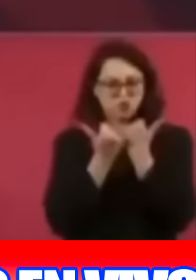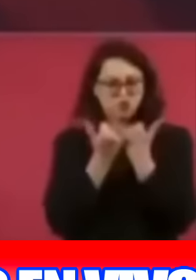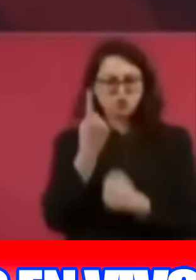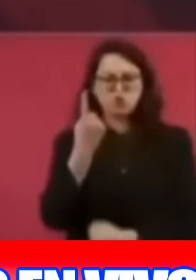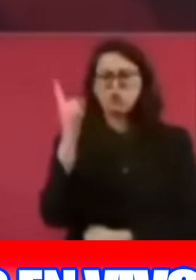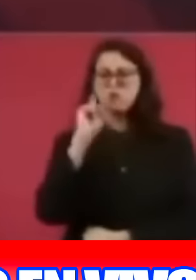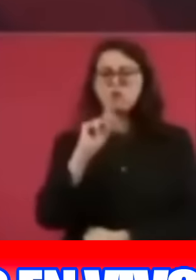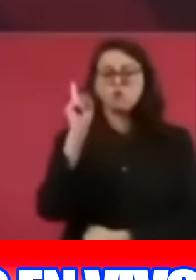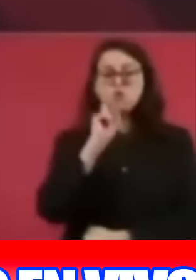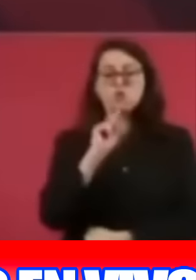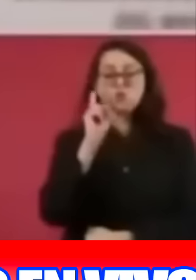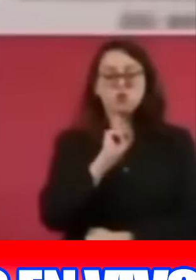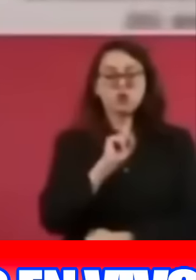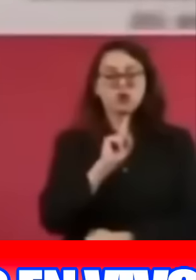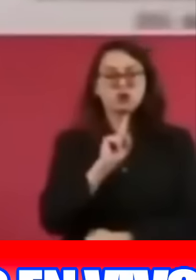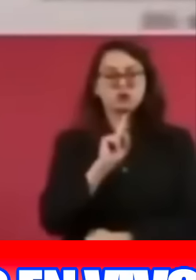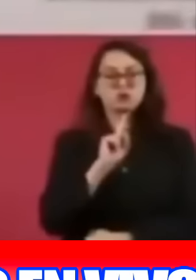México, a joven creo,